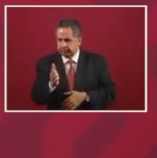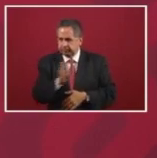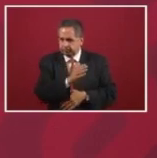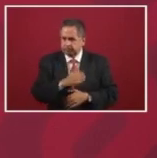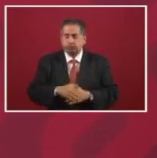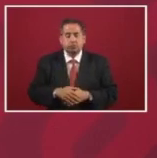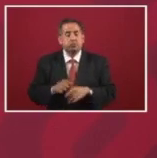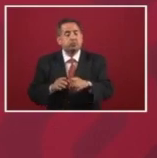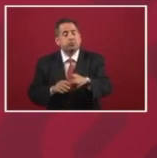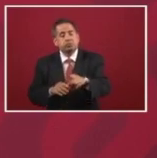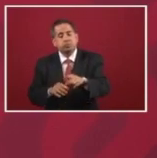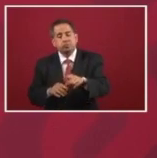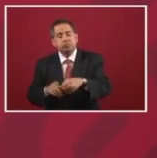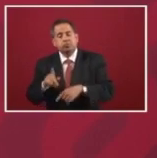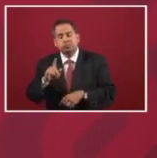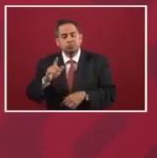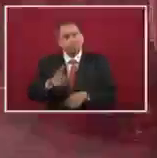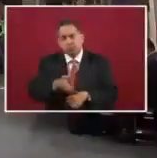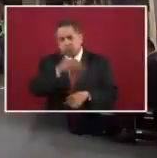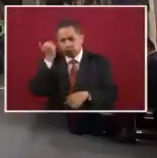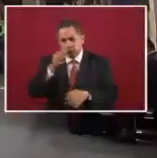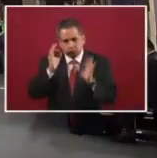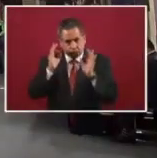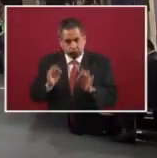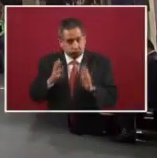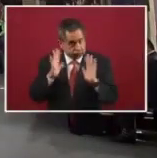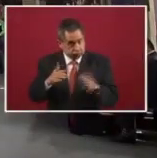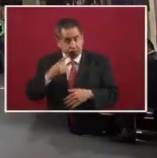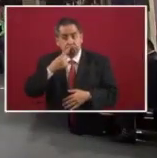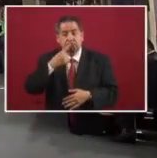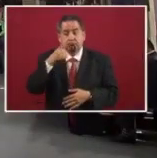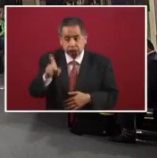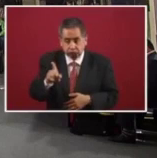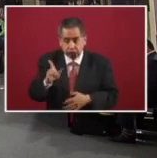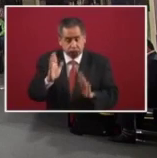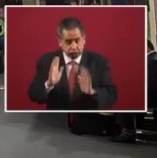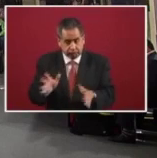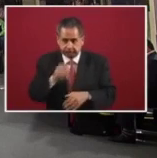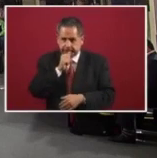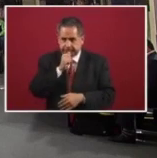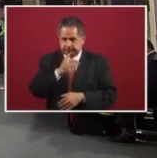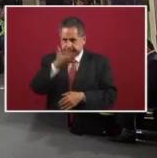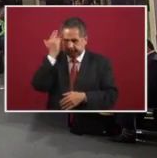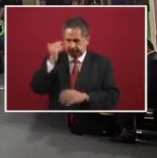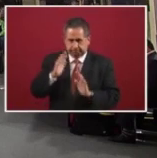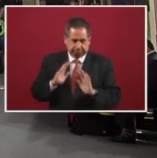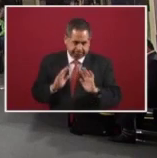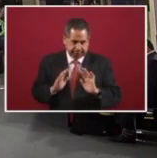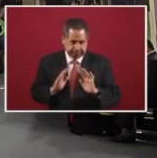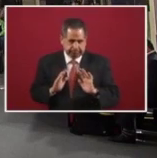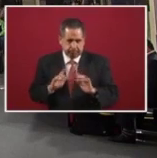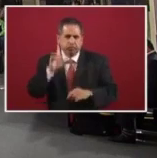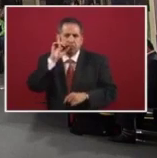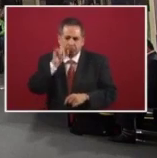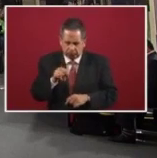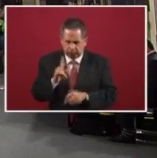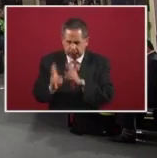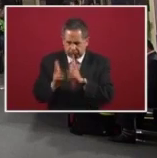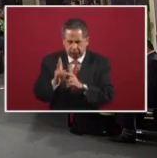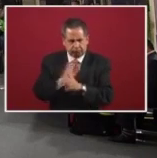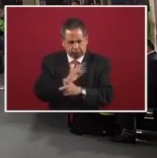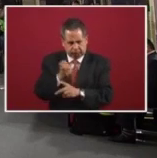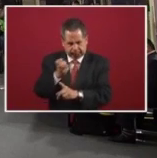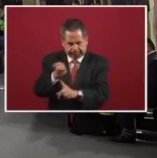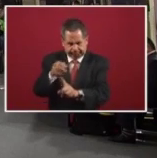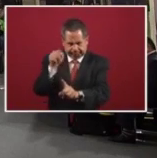No sé exactamente si está presentada una denuncia, pero mañana podríamos